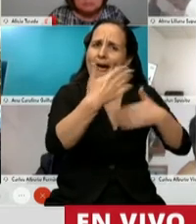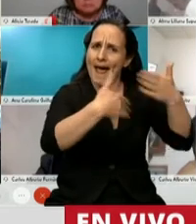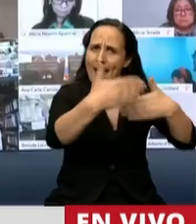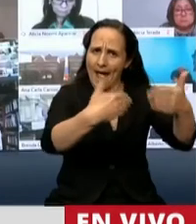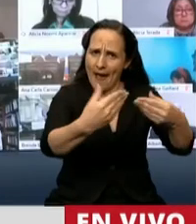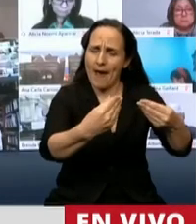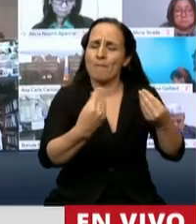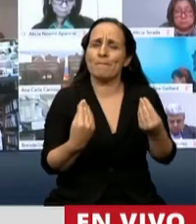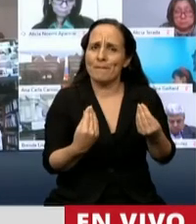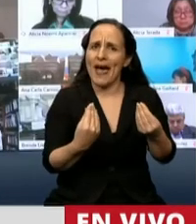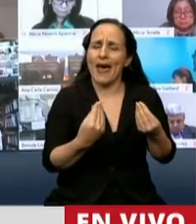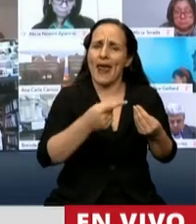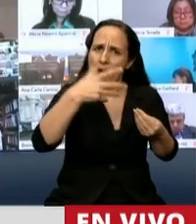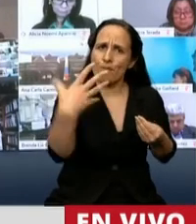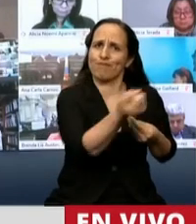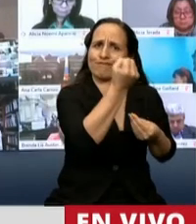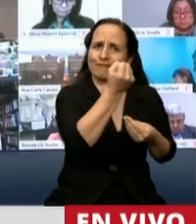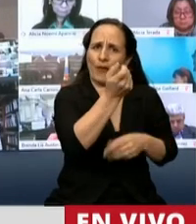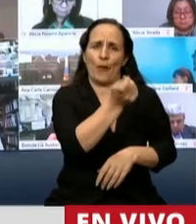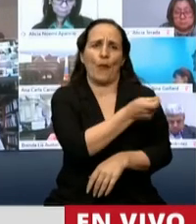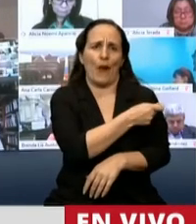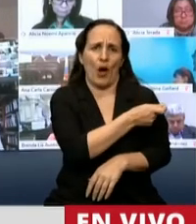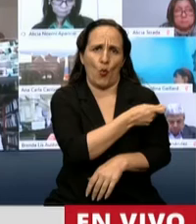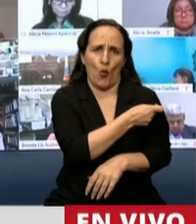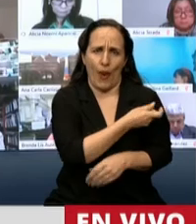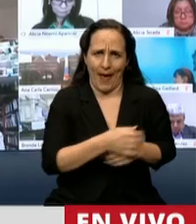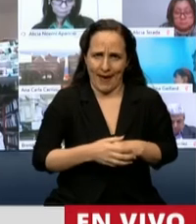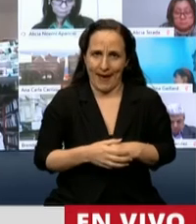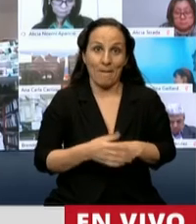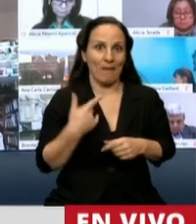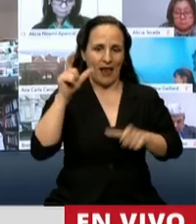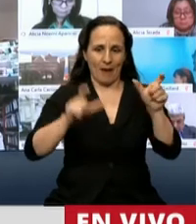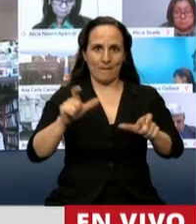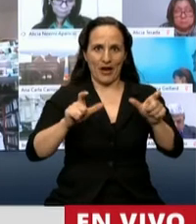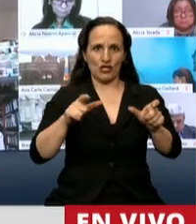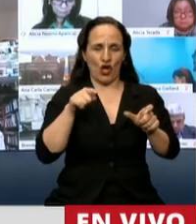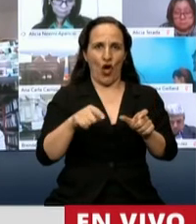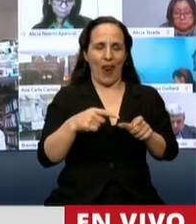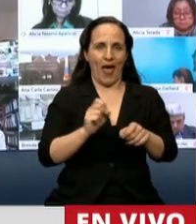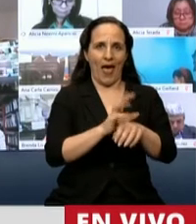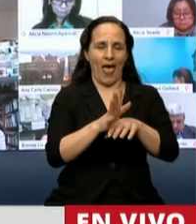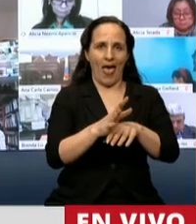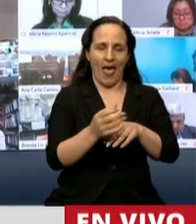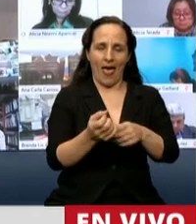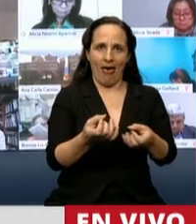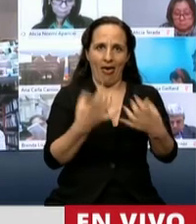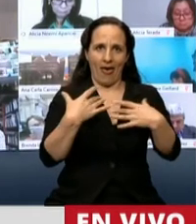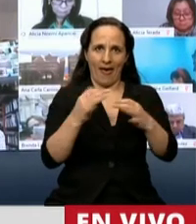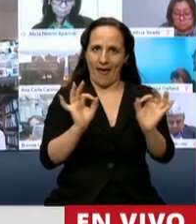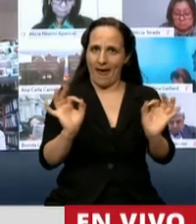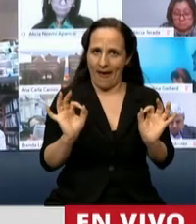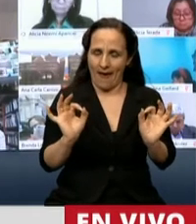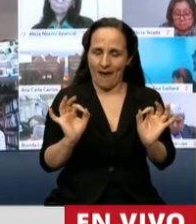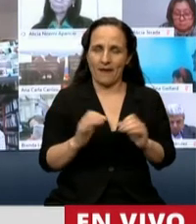pertinentes para poder adquirir la vacuna que genere inmunidad. También es muy